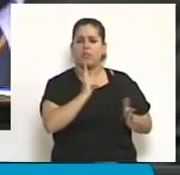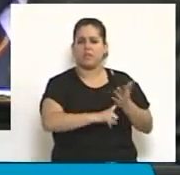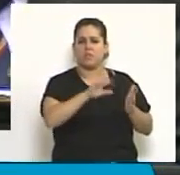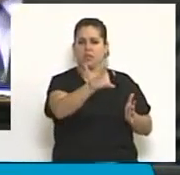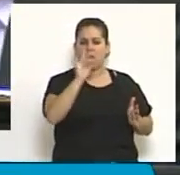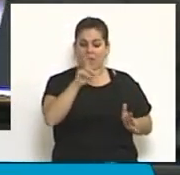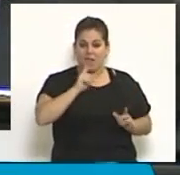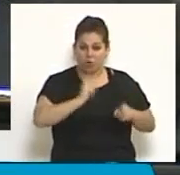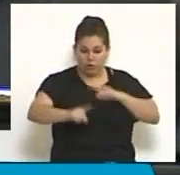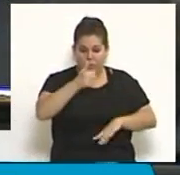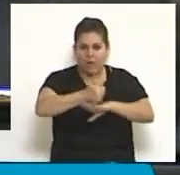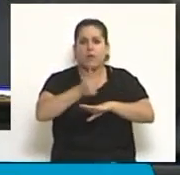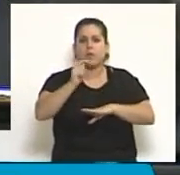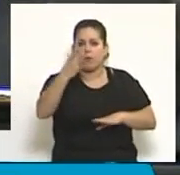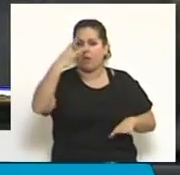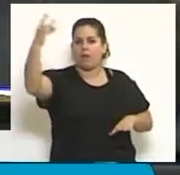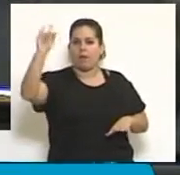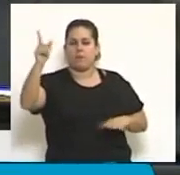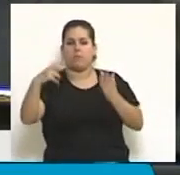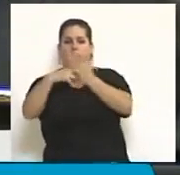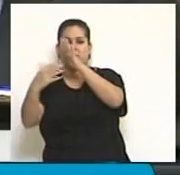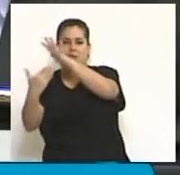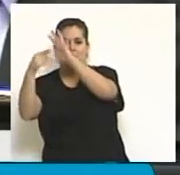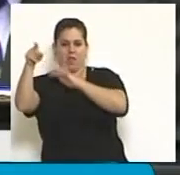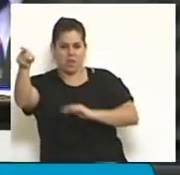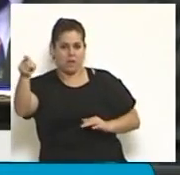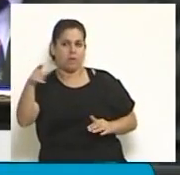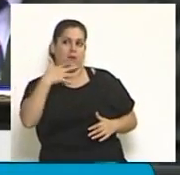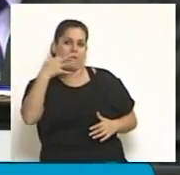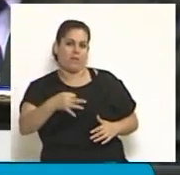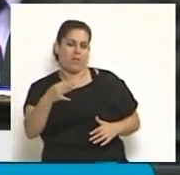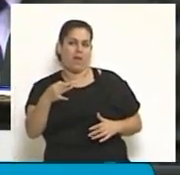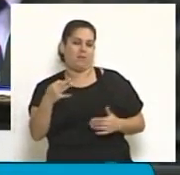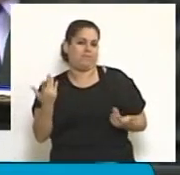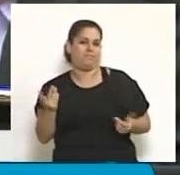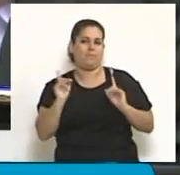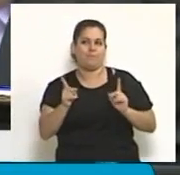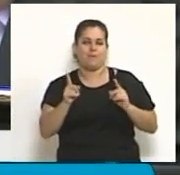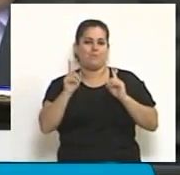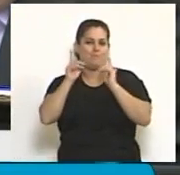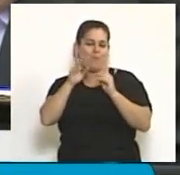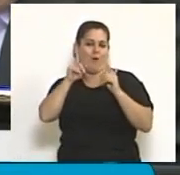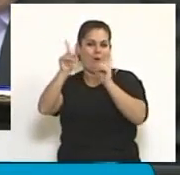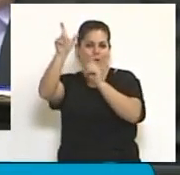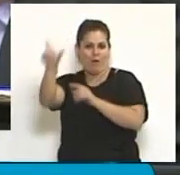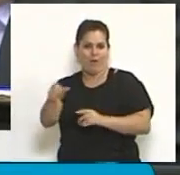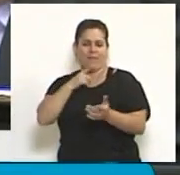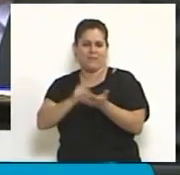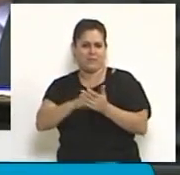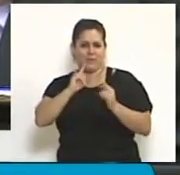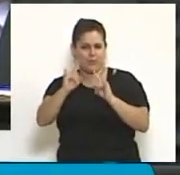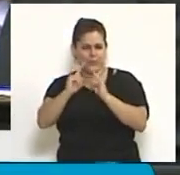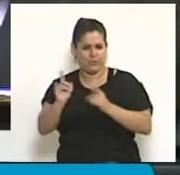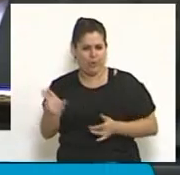designado por el Procurador General de la Nación. Evidentemente, todos los caminos conducen a Roma. En el